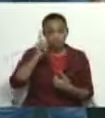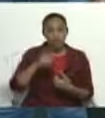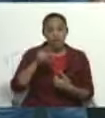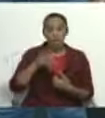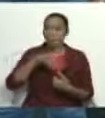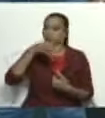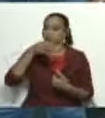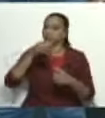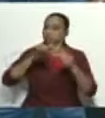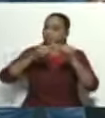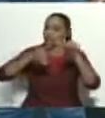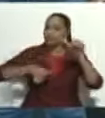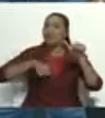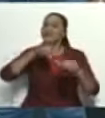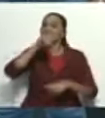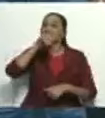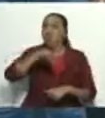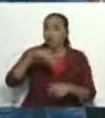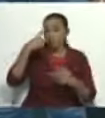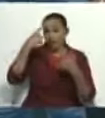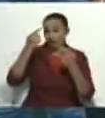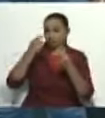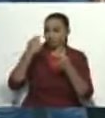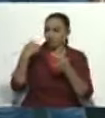ellos. Las inmorales son ellas.